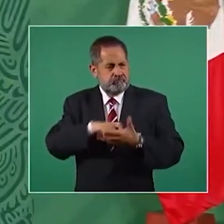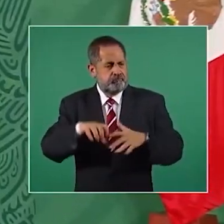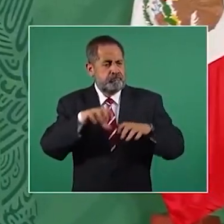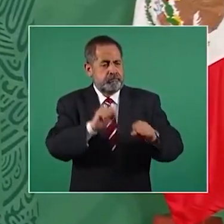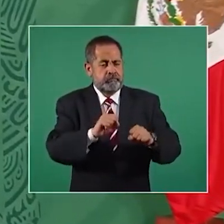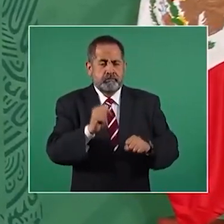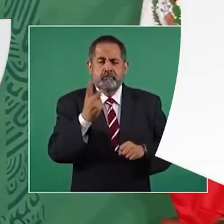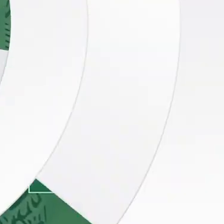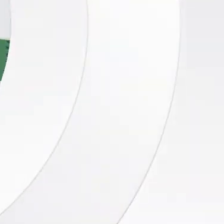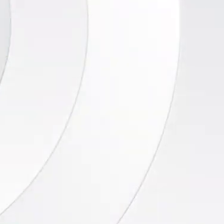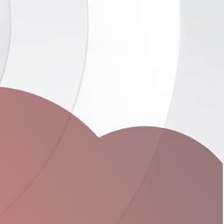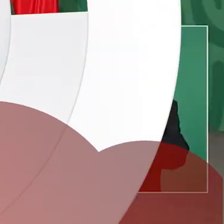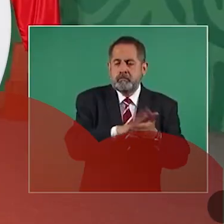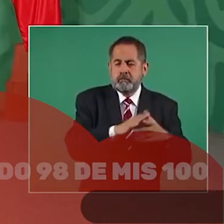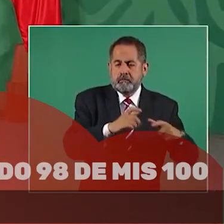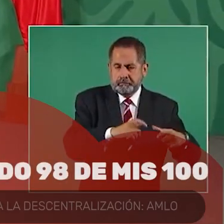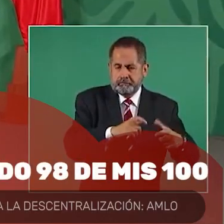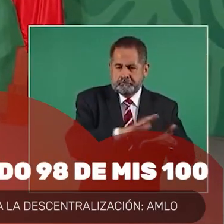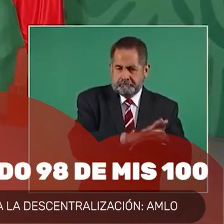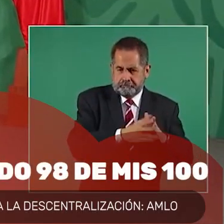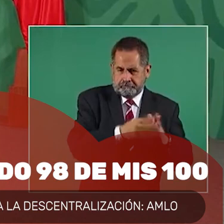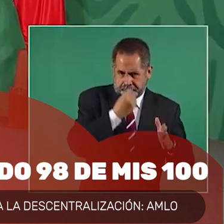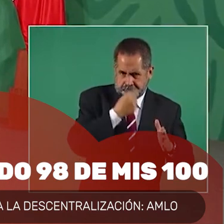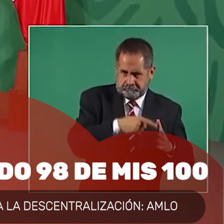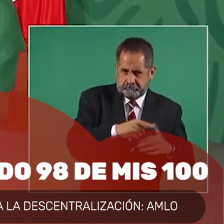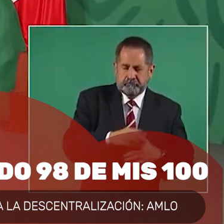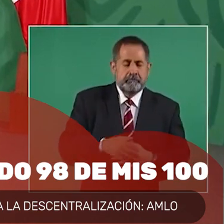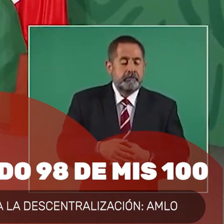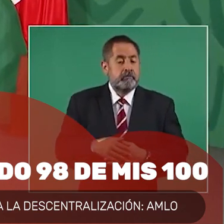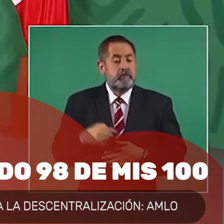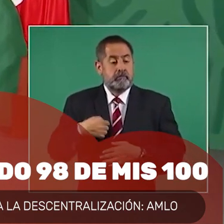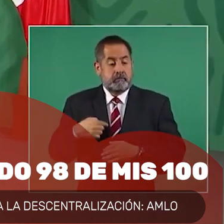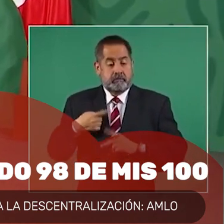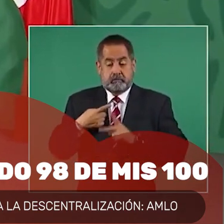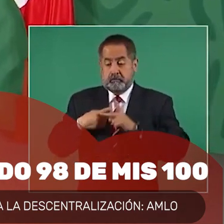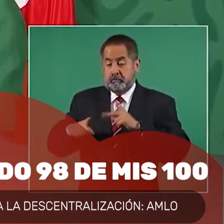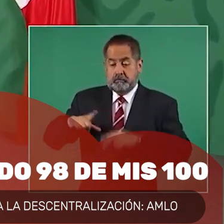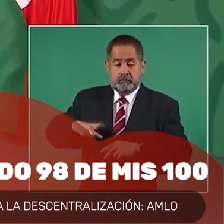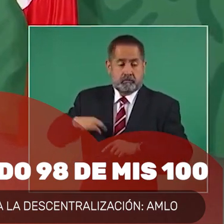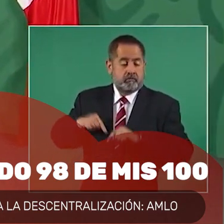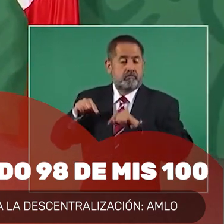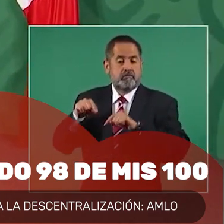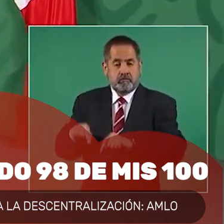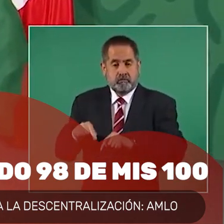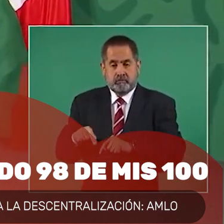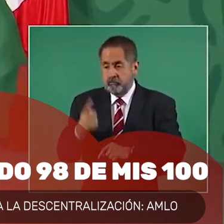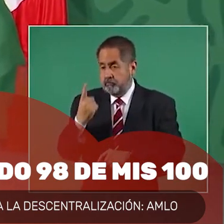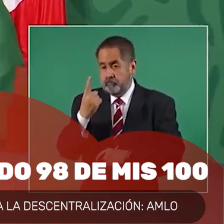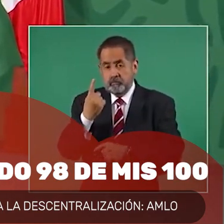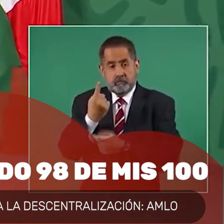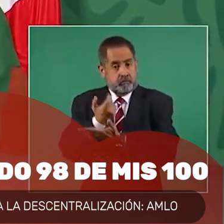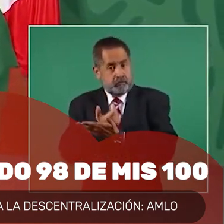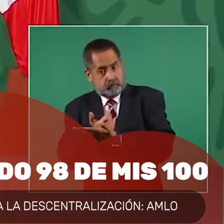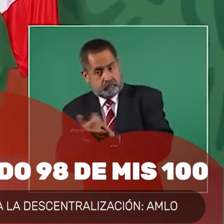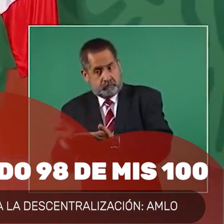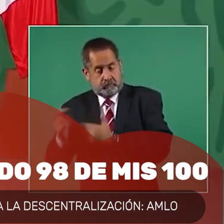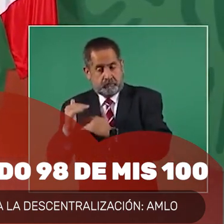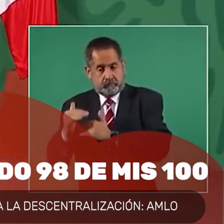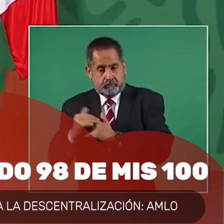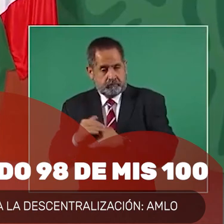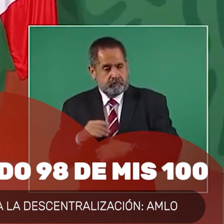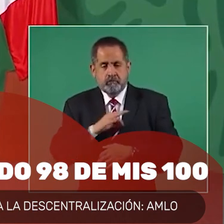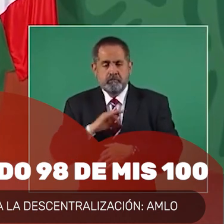2 kilos más de tortilla. El presidente Andrés Manuel López Obrador destacó que ya cumplió 98 de 100 compromisos que hizo al pueblo de México. Dijo que está pendiente